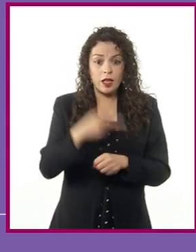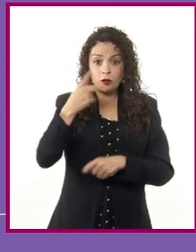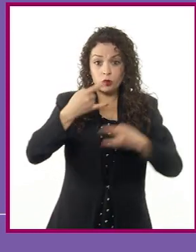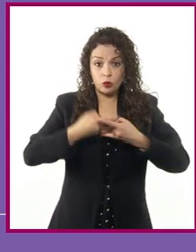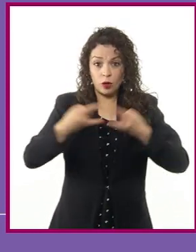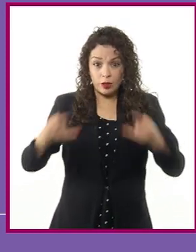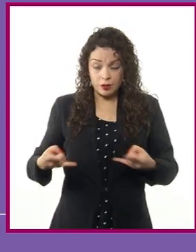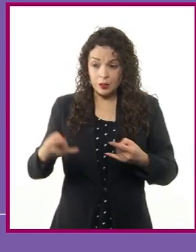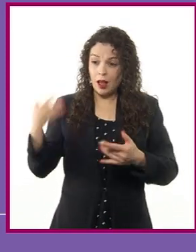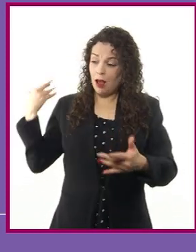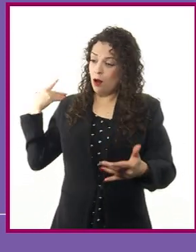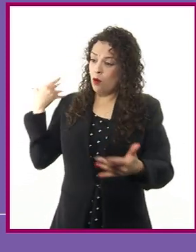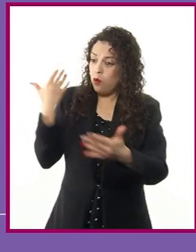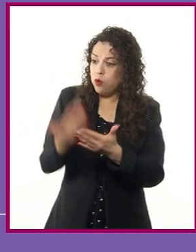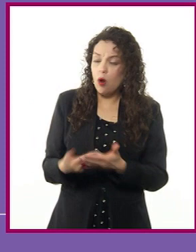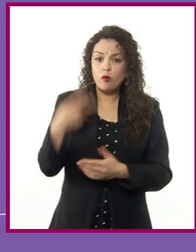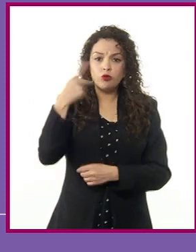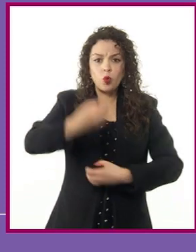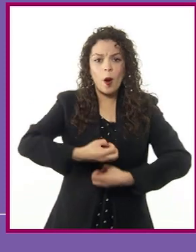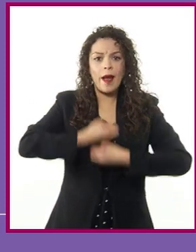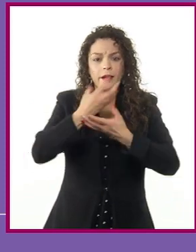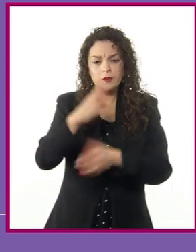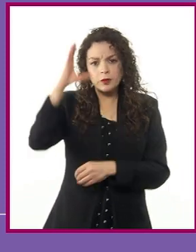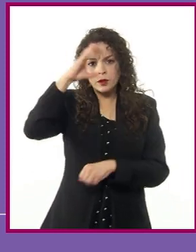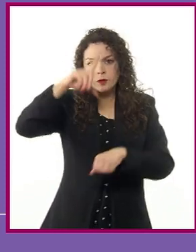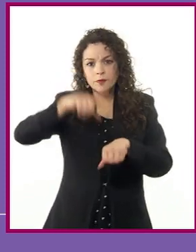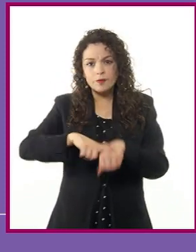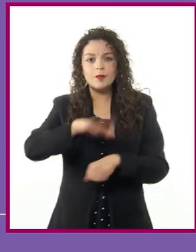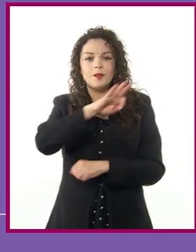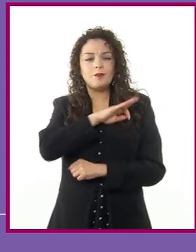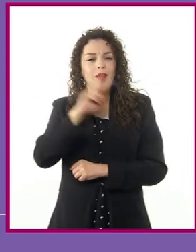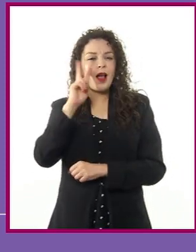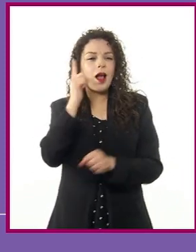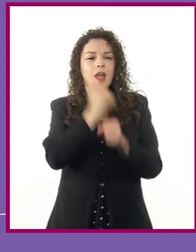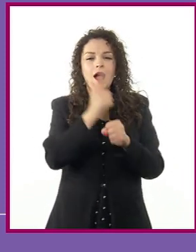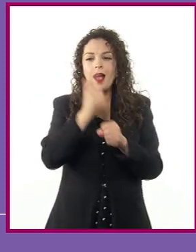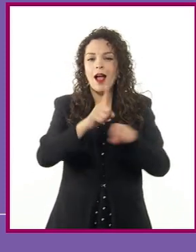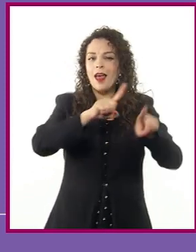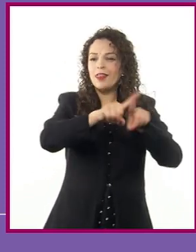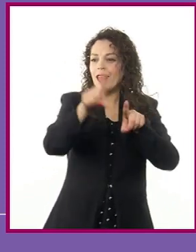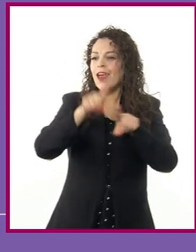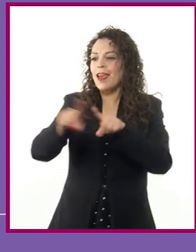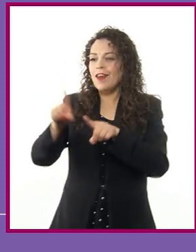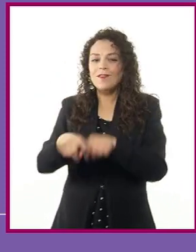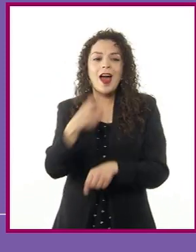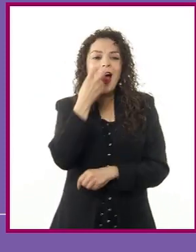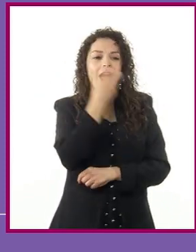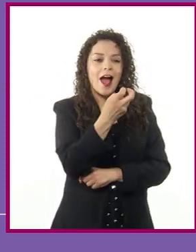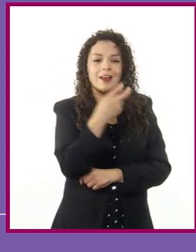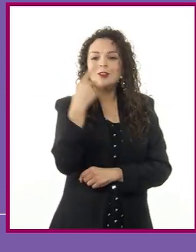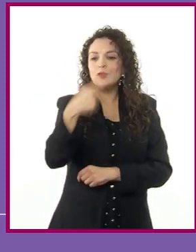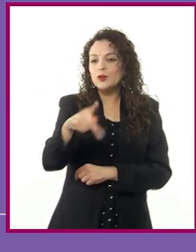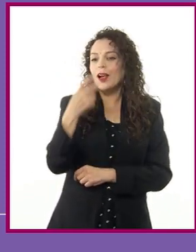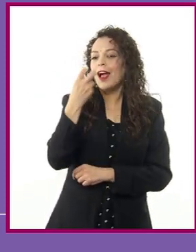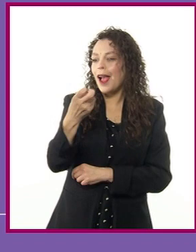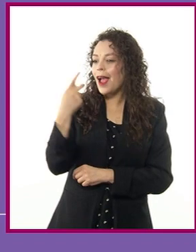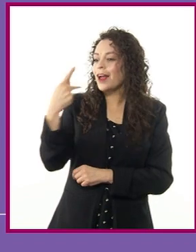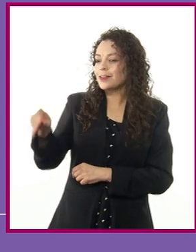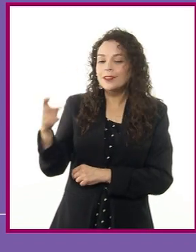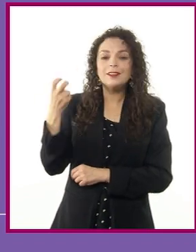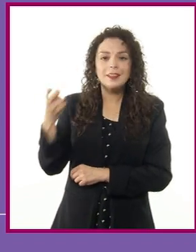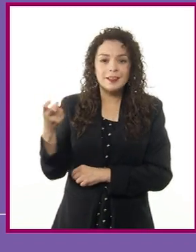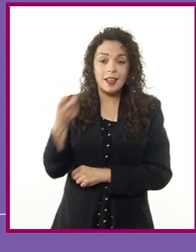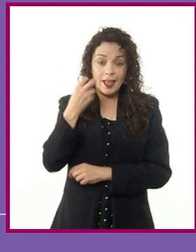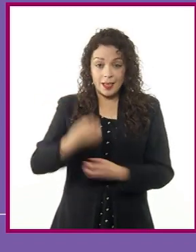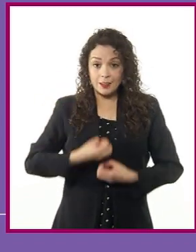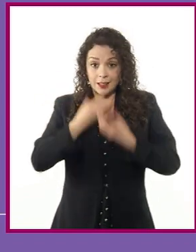historia expresiones culturales que la diferencian de otros grupos humanos. Estas expresiones culturales se